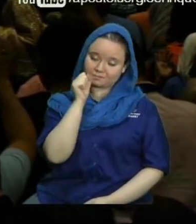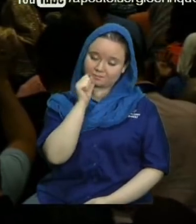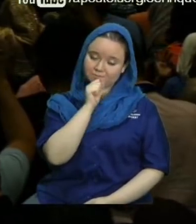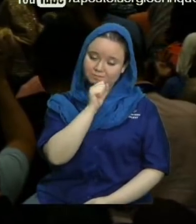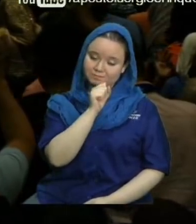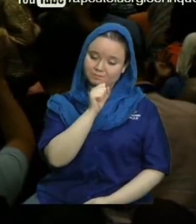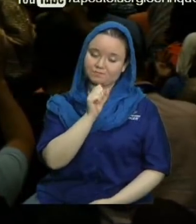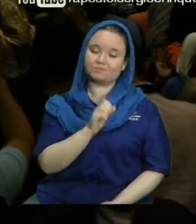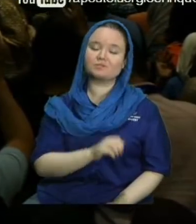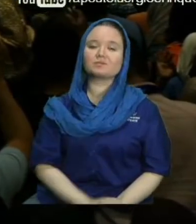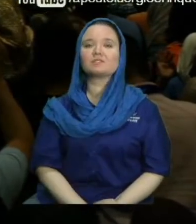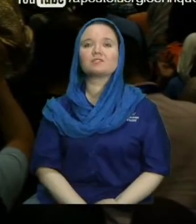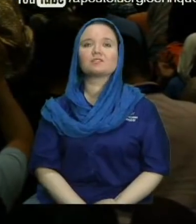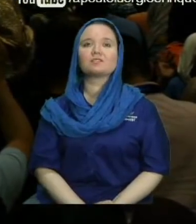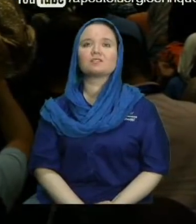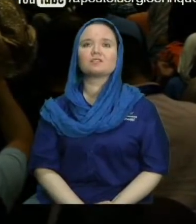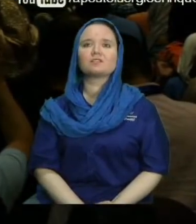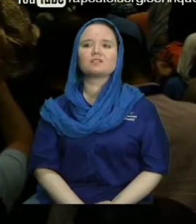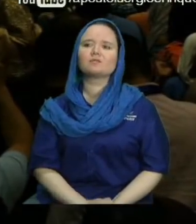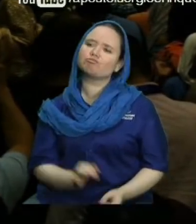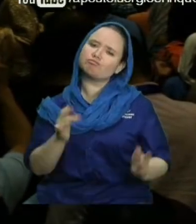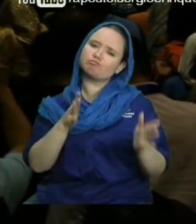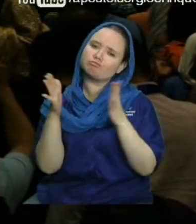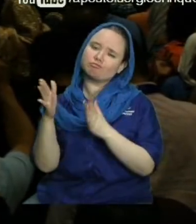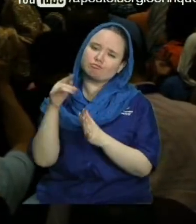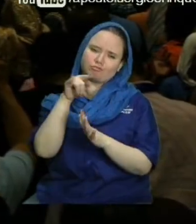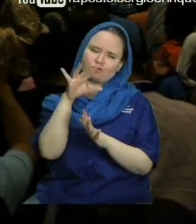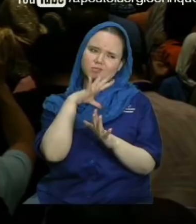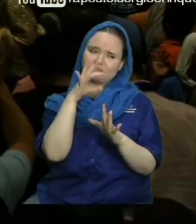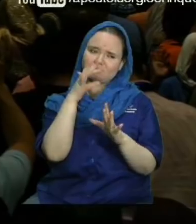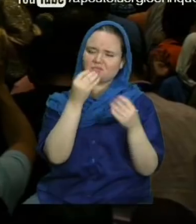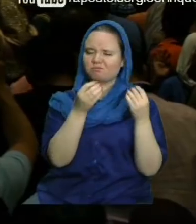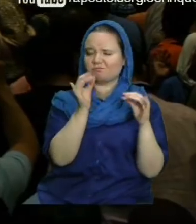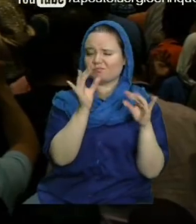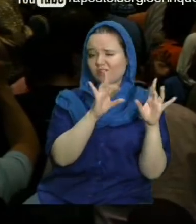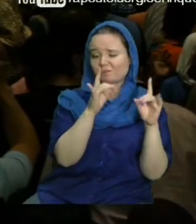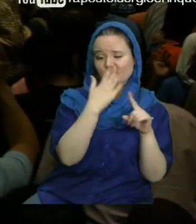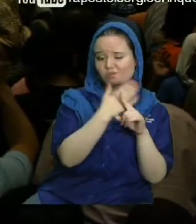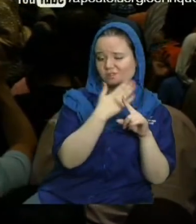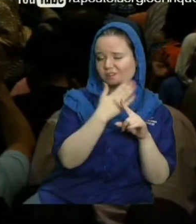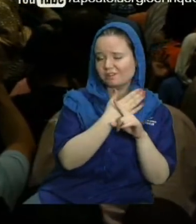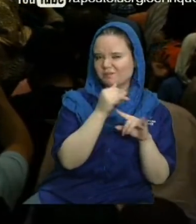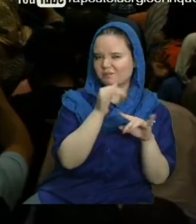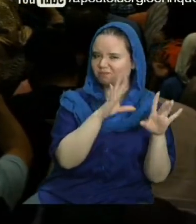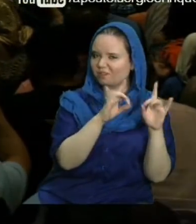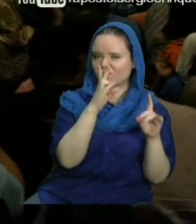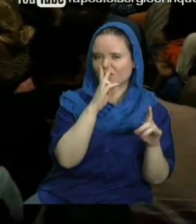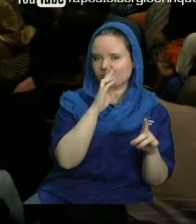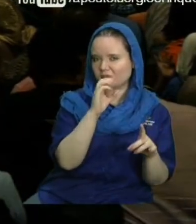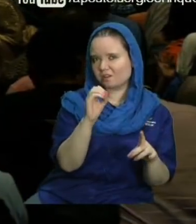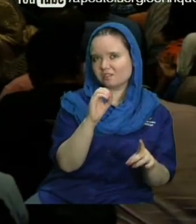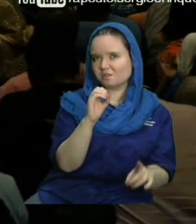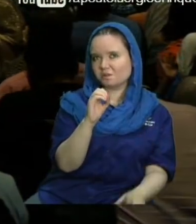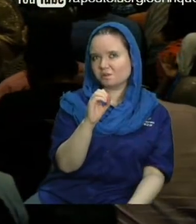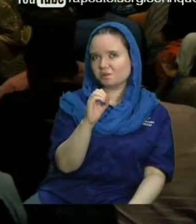Y si tenés algo contra alguno de los hermanos, si por alguna razón ha habido un